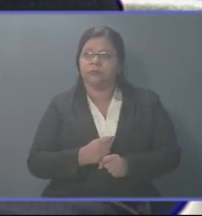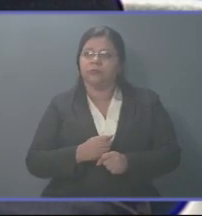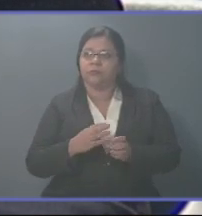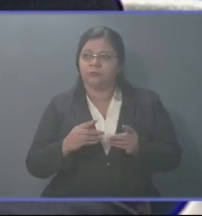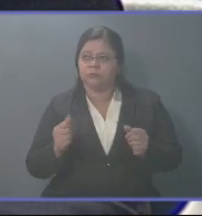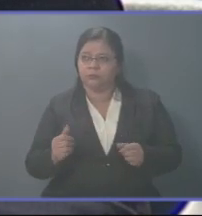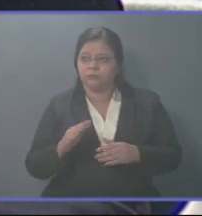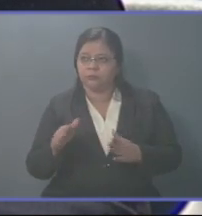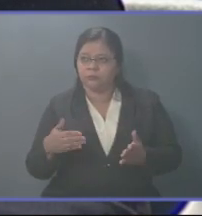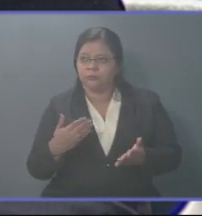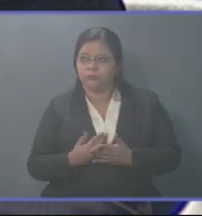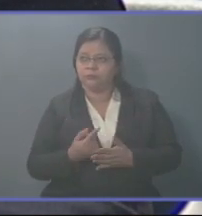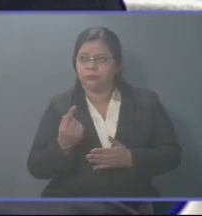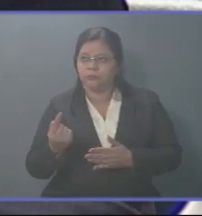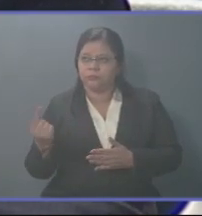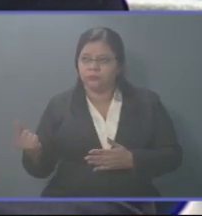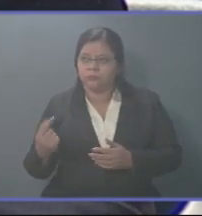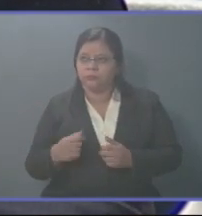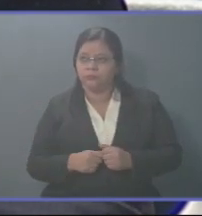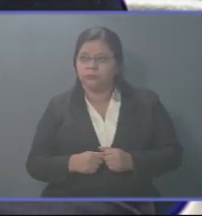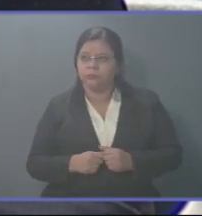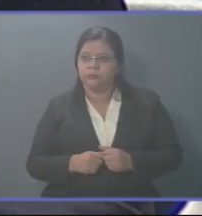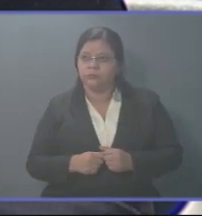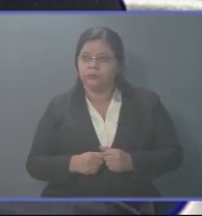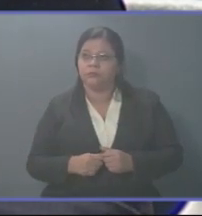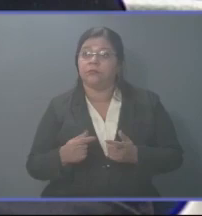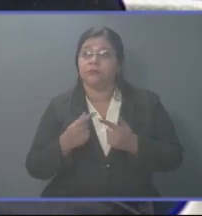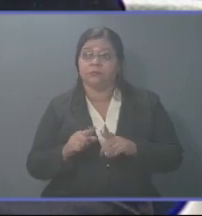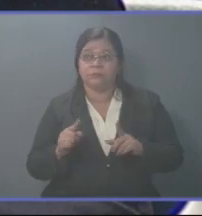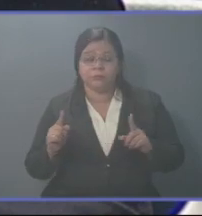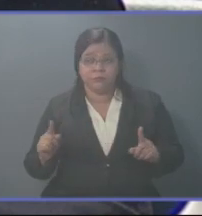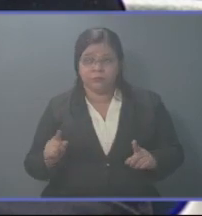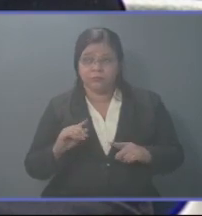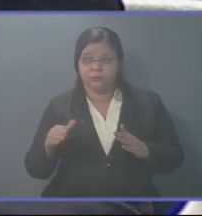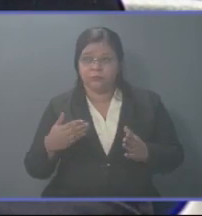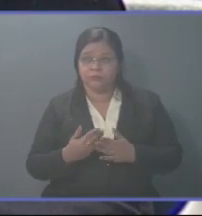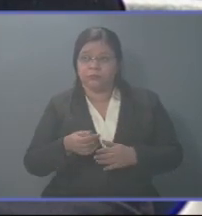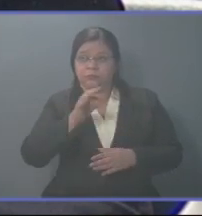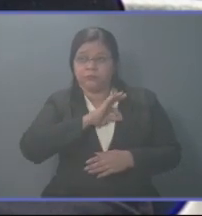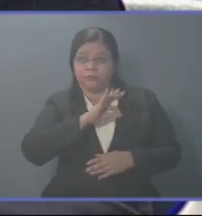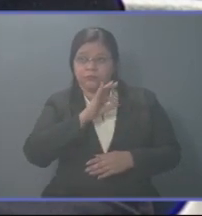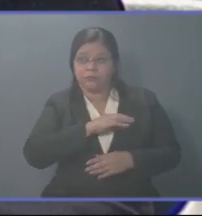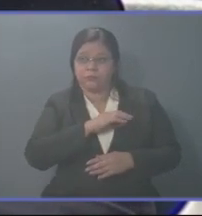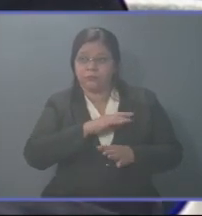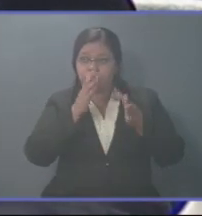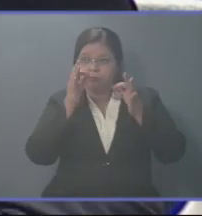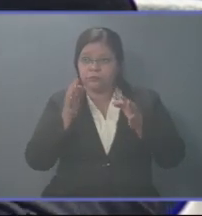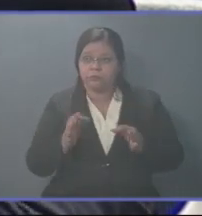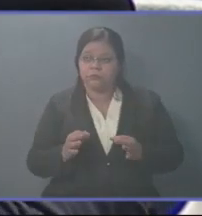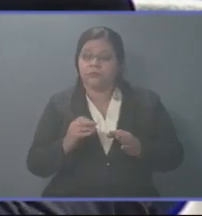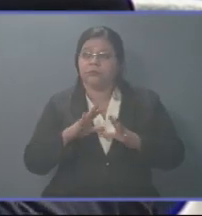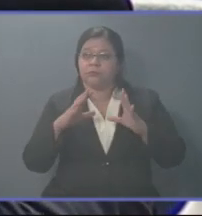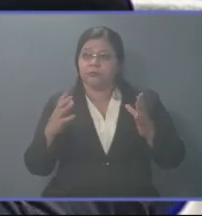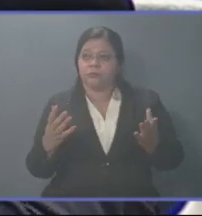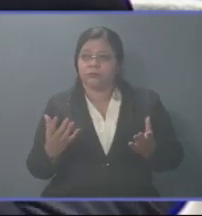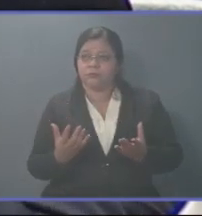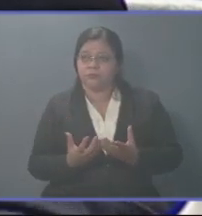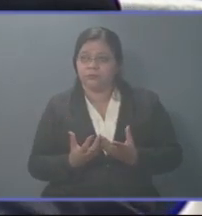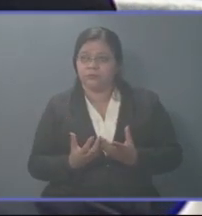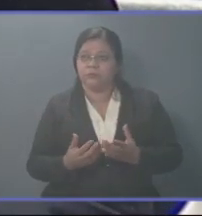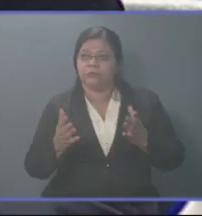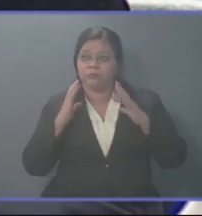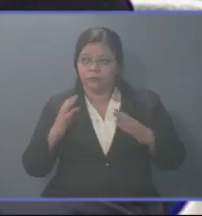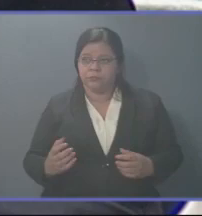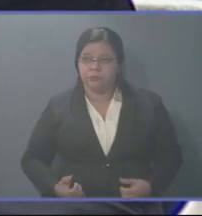integral a las víctimas del conflicto armado, en virtud de sentencias internacionales que obligan al Estado